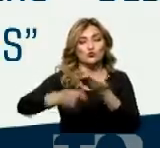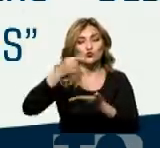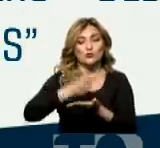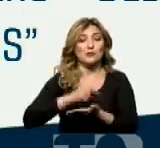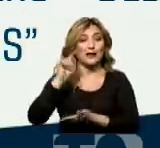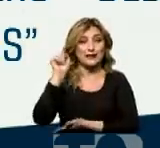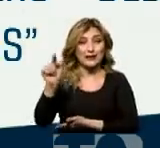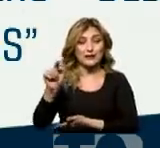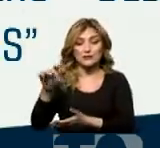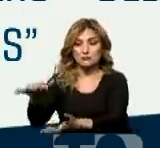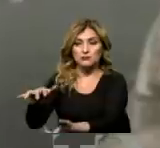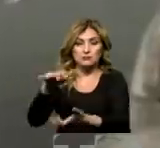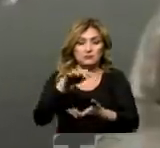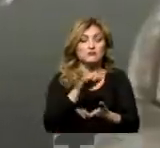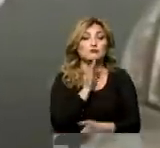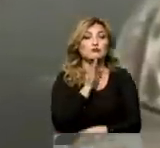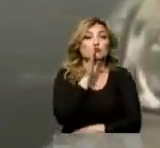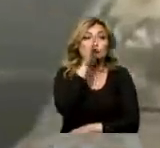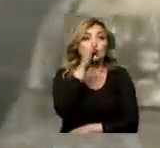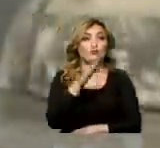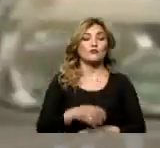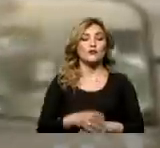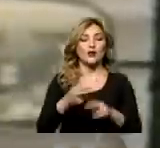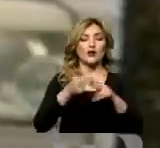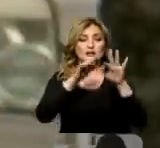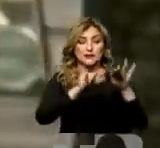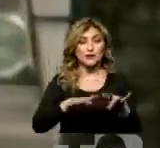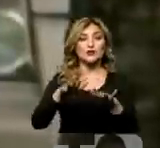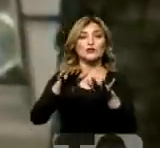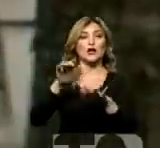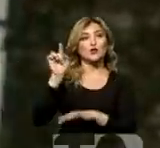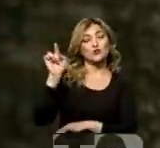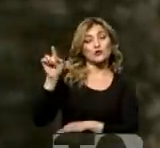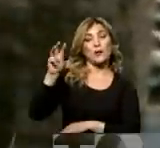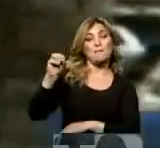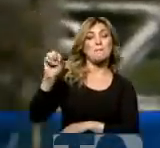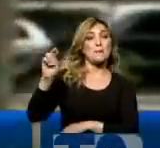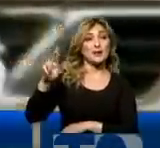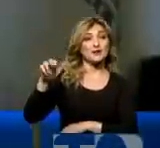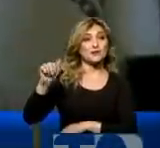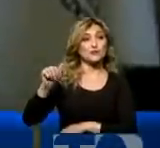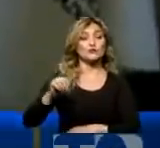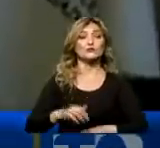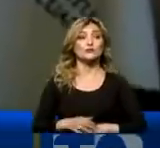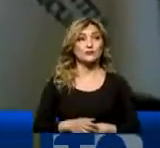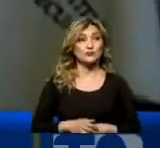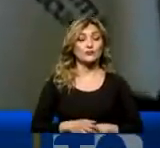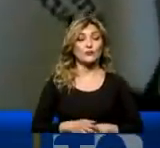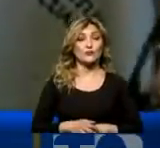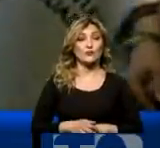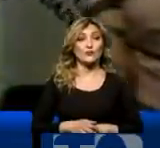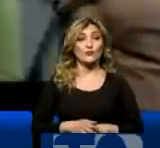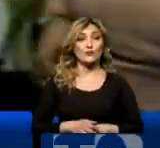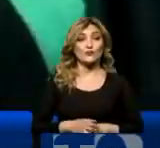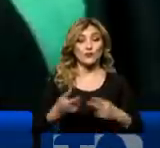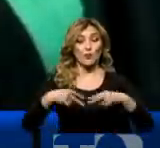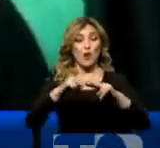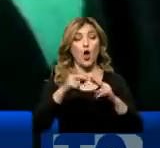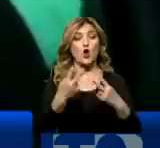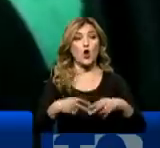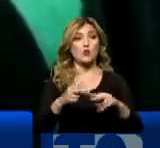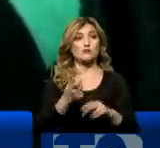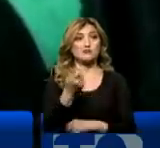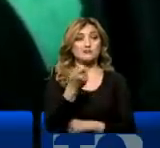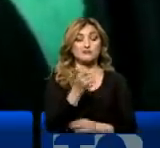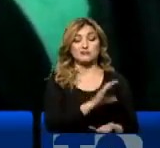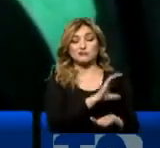del Colegio de Abogados. Por su parte, el exsecretario jurídico de la presidencia, Alexis Mera, incluso le puso montos al dinero que